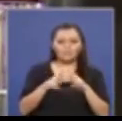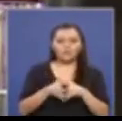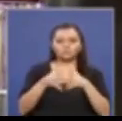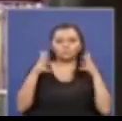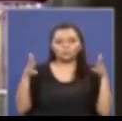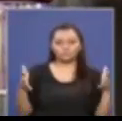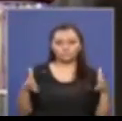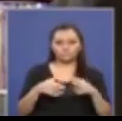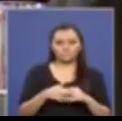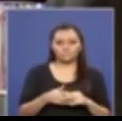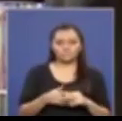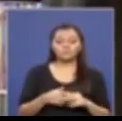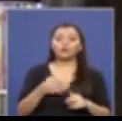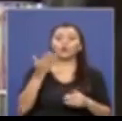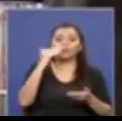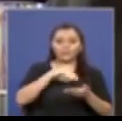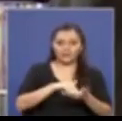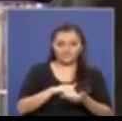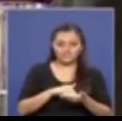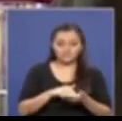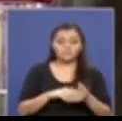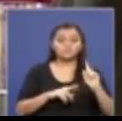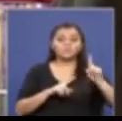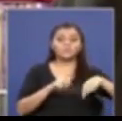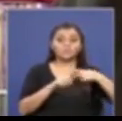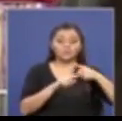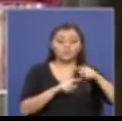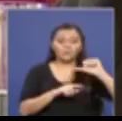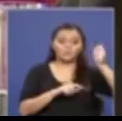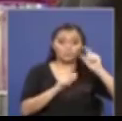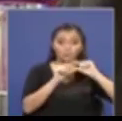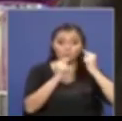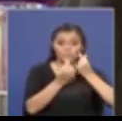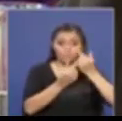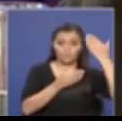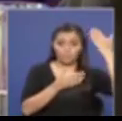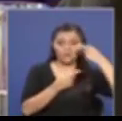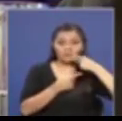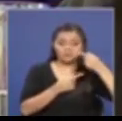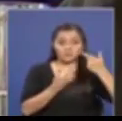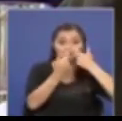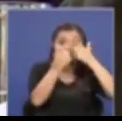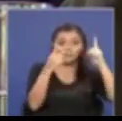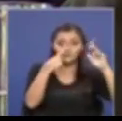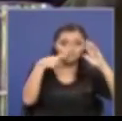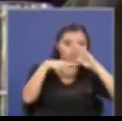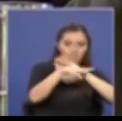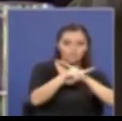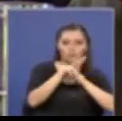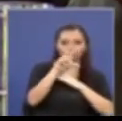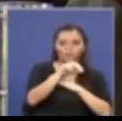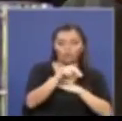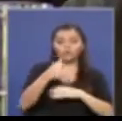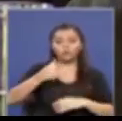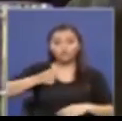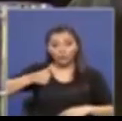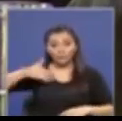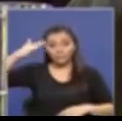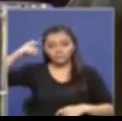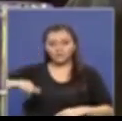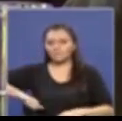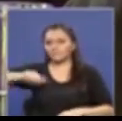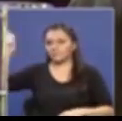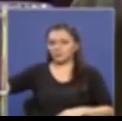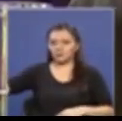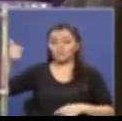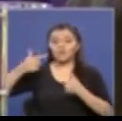los neoliberales, libertad es no intervención. Para los socialistas, los republicanos, libertad es no dominación. Y para